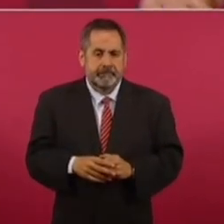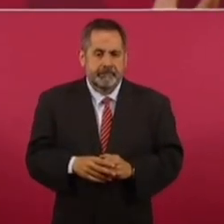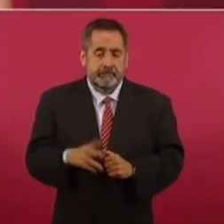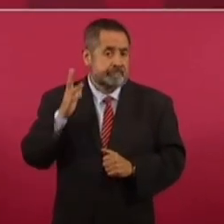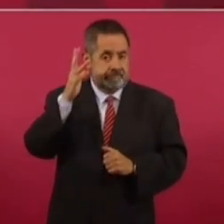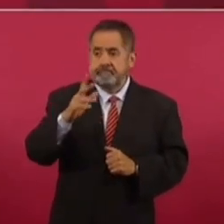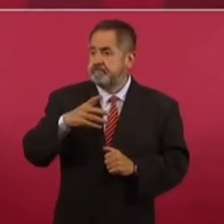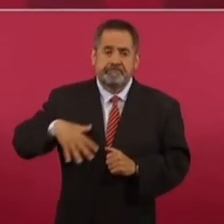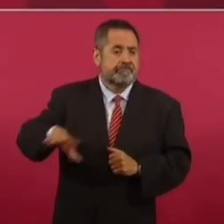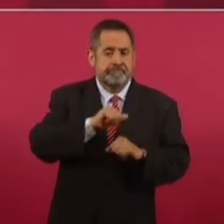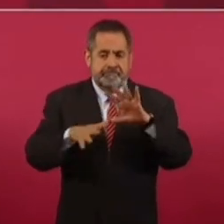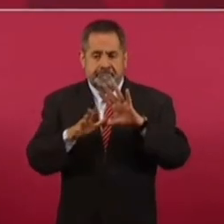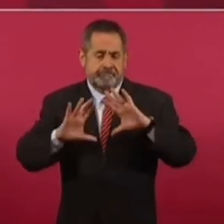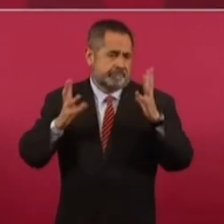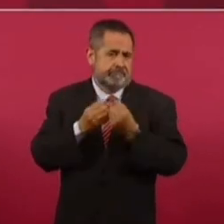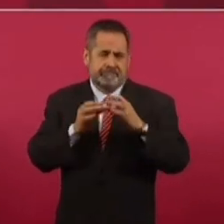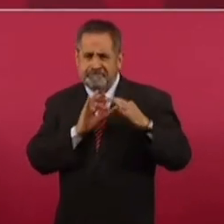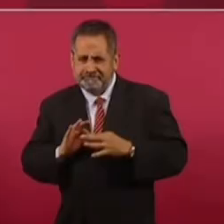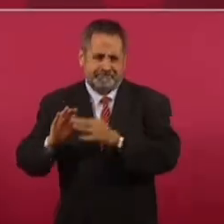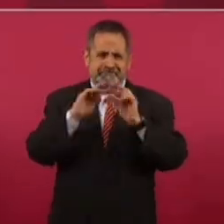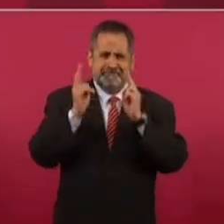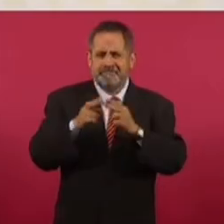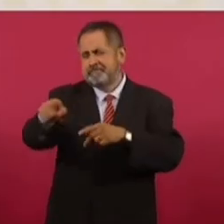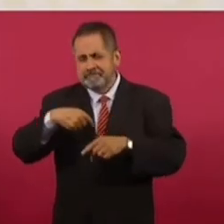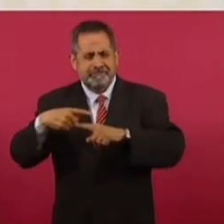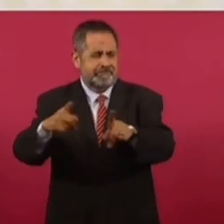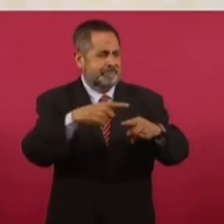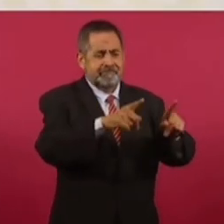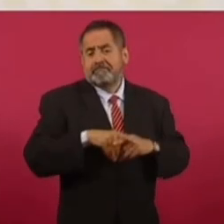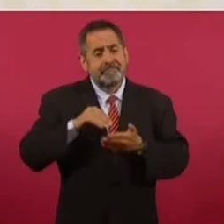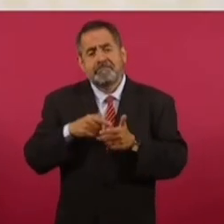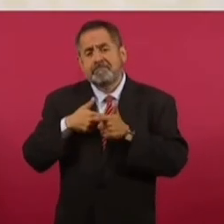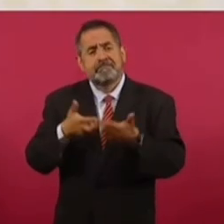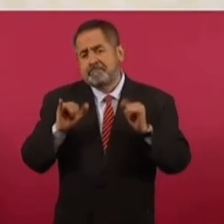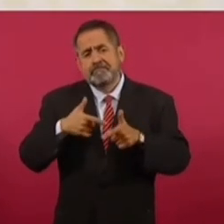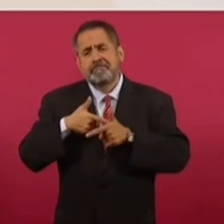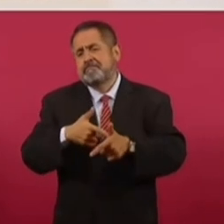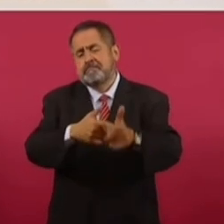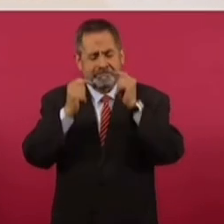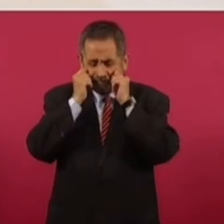busquemos la unidad de todos los pueblos, independientemente de nuestras diferencias, que van a seguir existiendo.